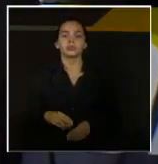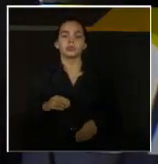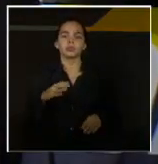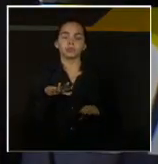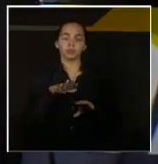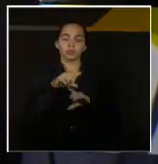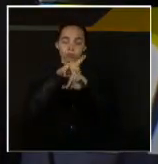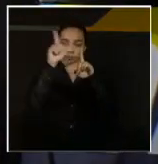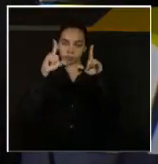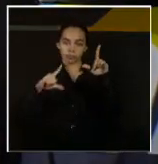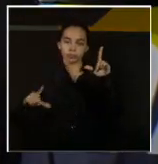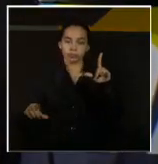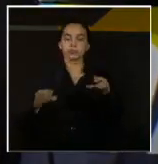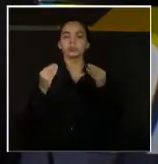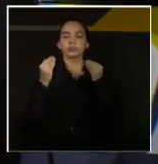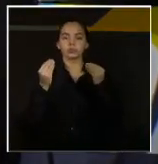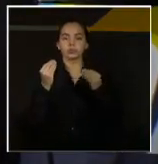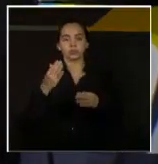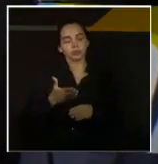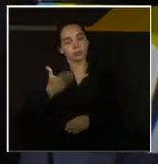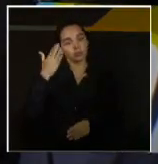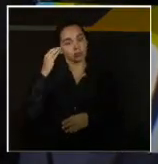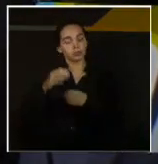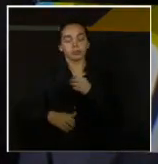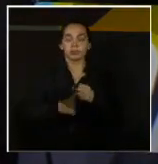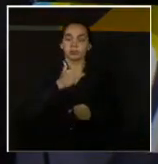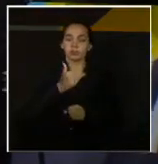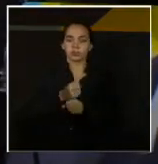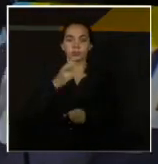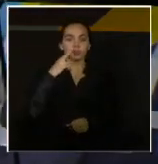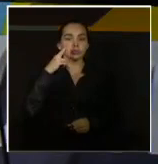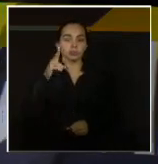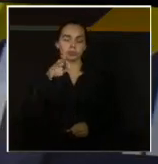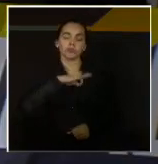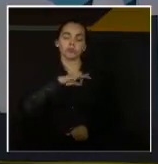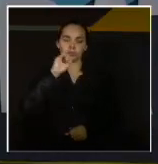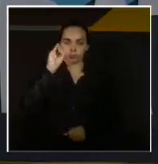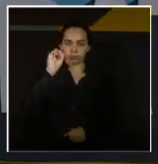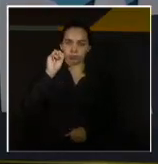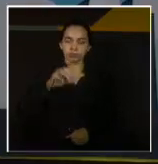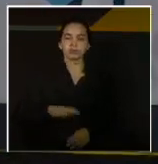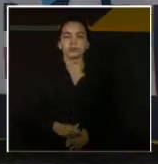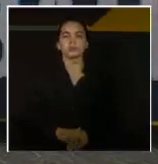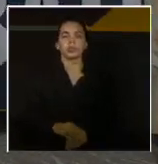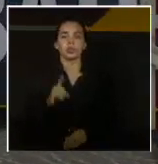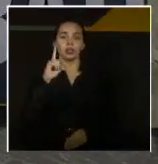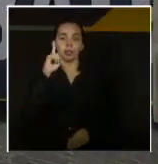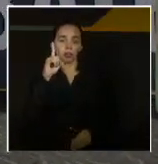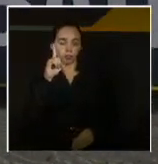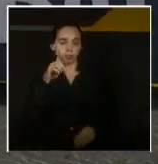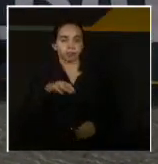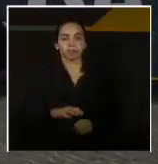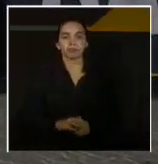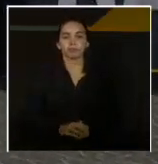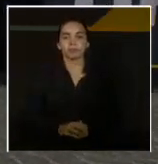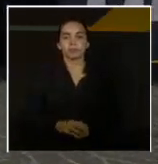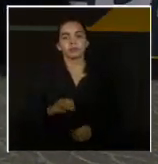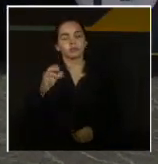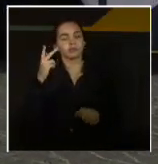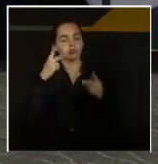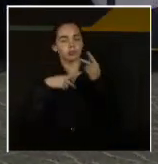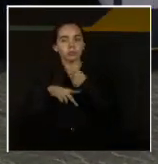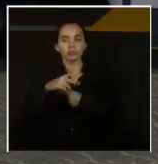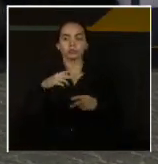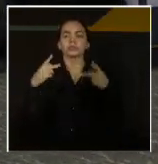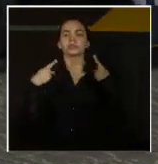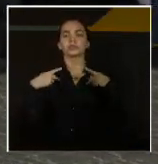Estado durante muchos años y que hemos visto que es posible hacer. Y la única condición es que los ciudadanos y